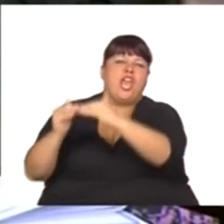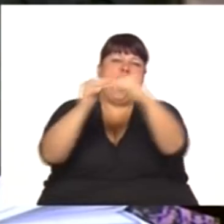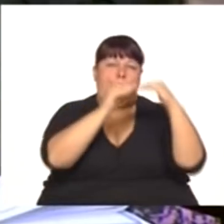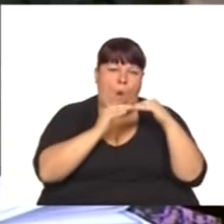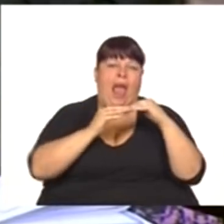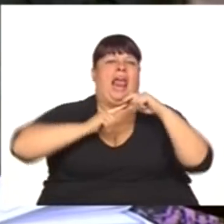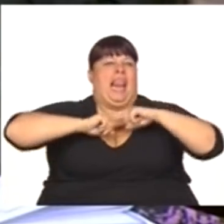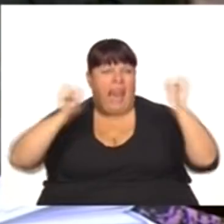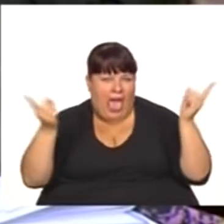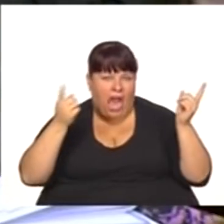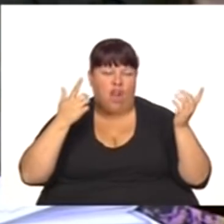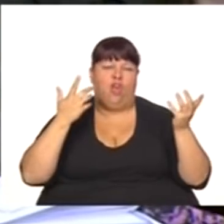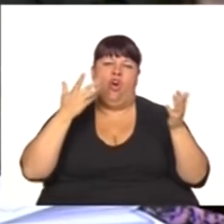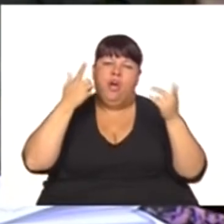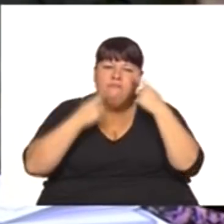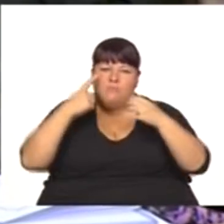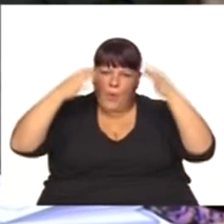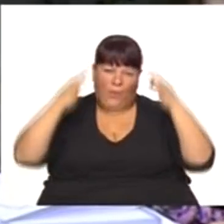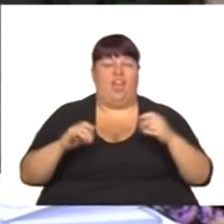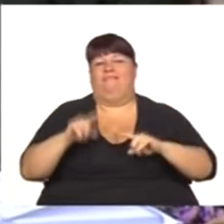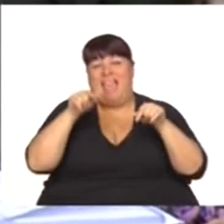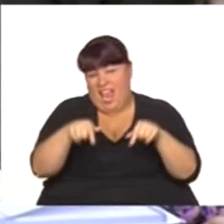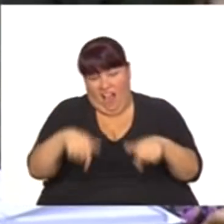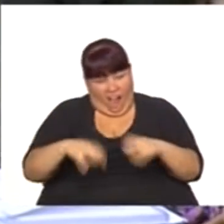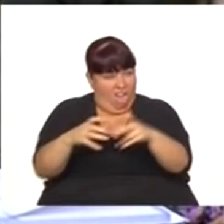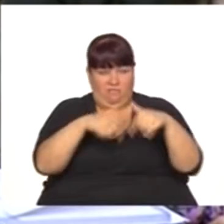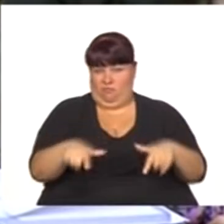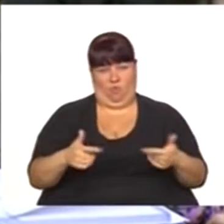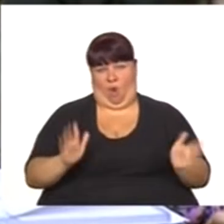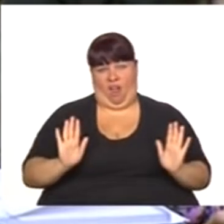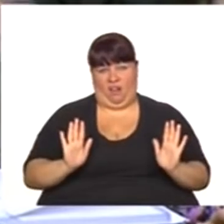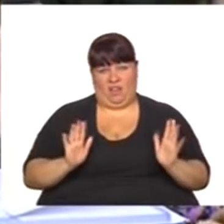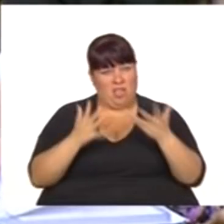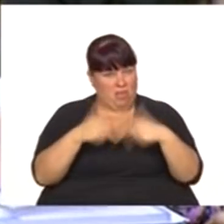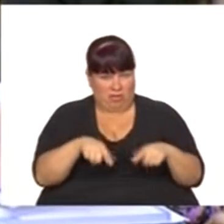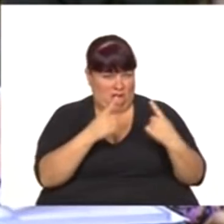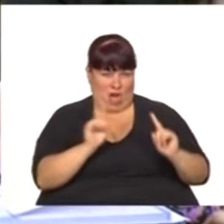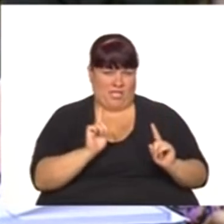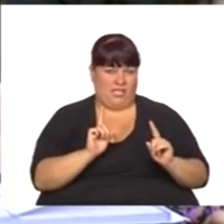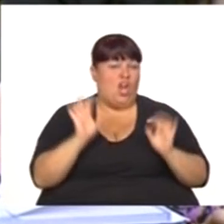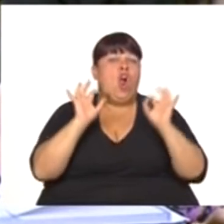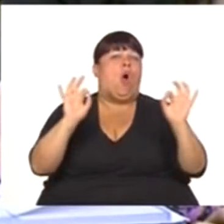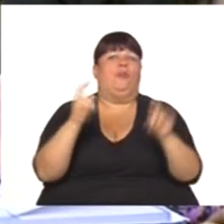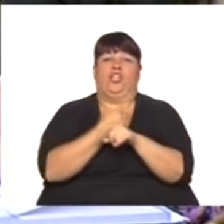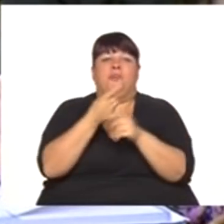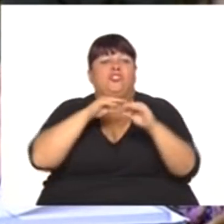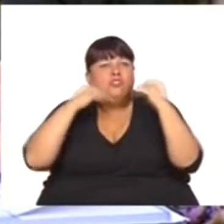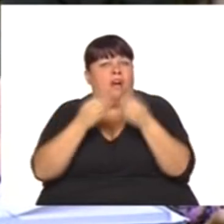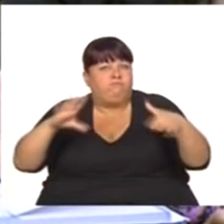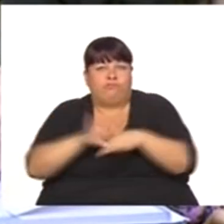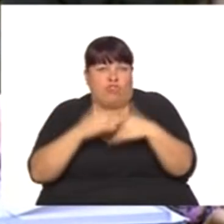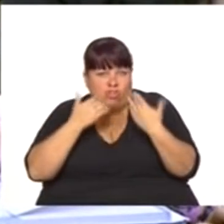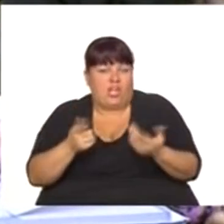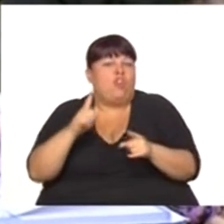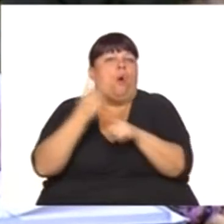equitativo, sustentable, riguroso, y nada de eso es lo que estamos discutiendo con este proyecto. No puede ser integral si no tenemos números, no puede